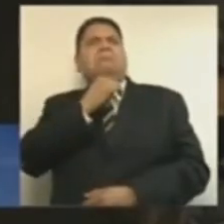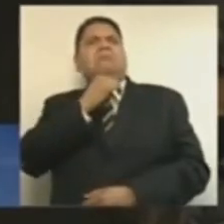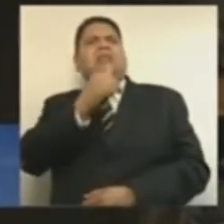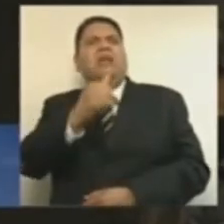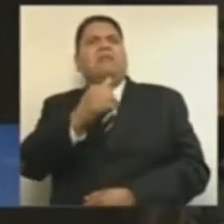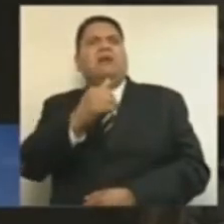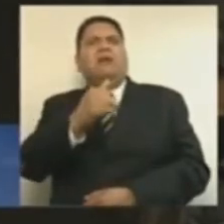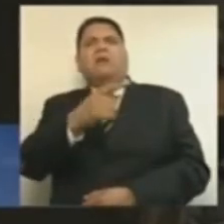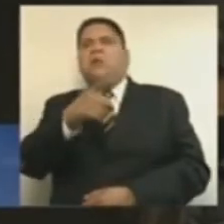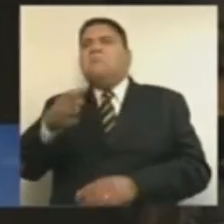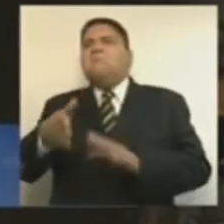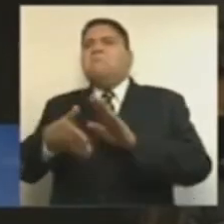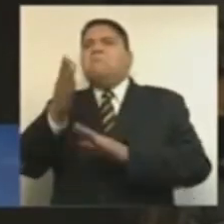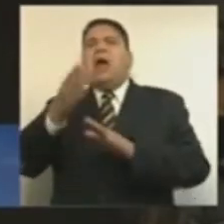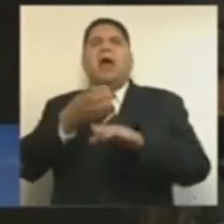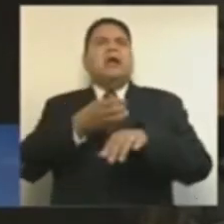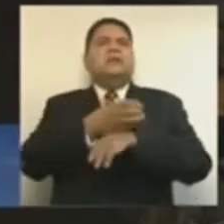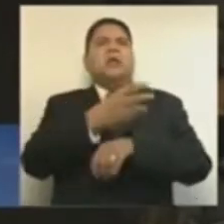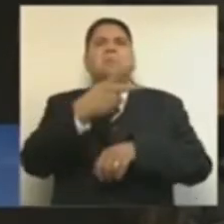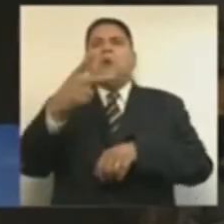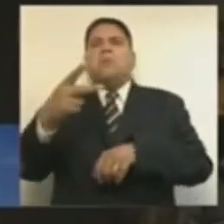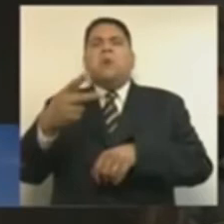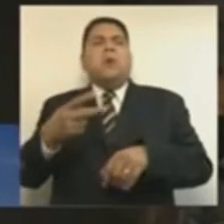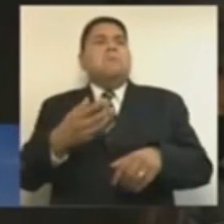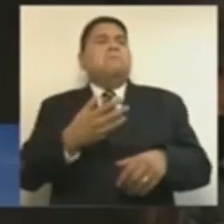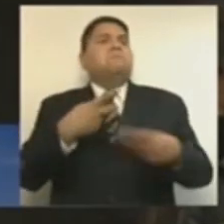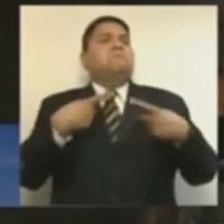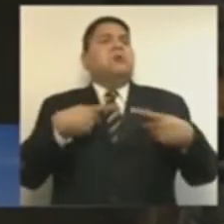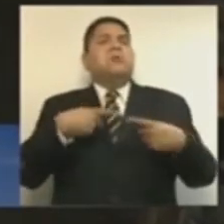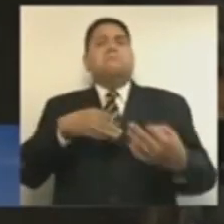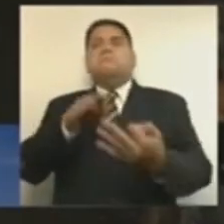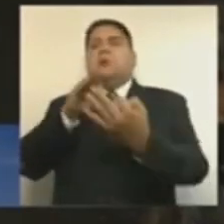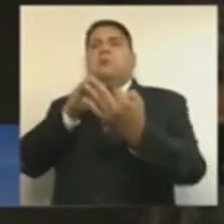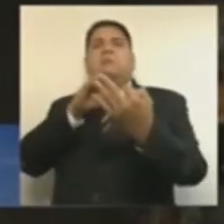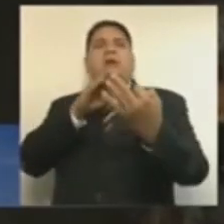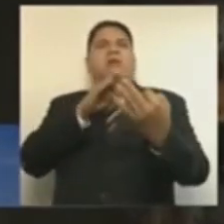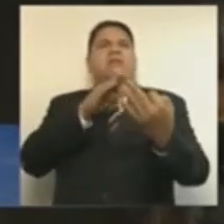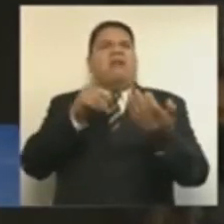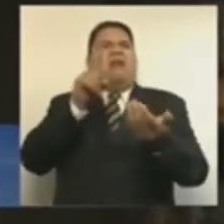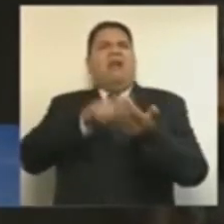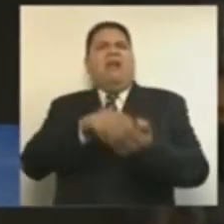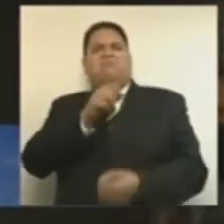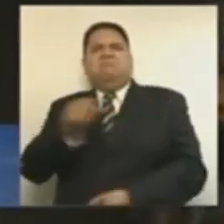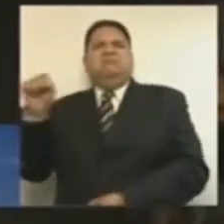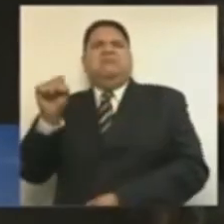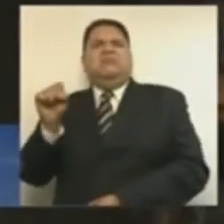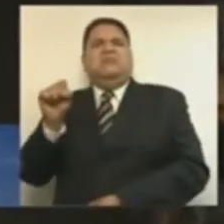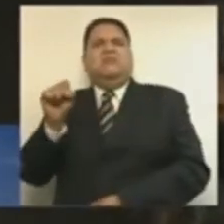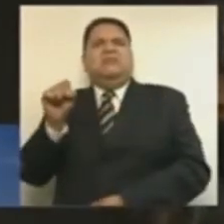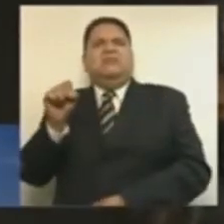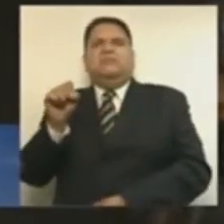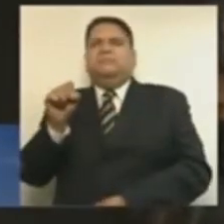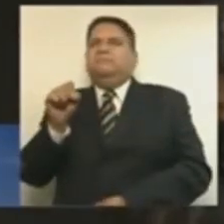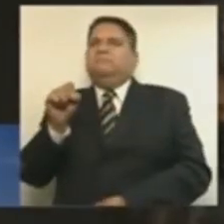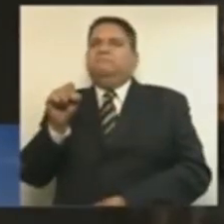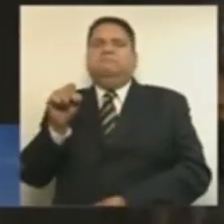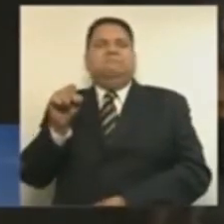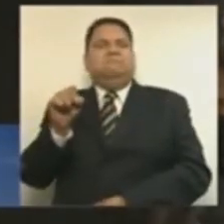a sus estados nuevamente y están dándole la espalda a las personas que dijeron que iban a